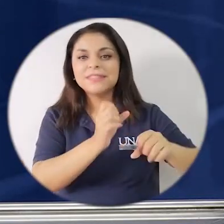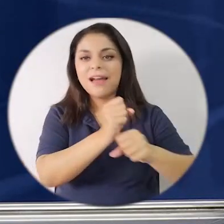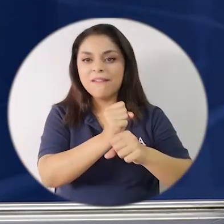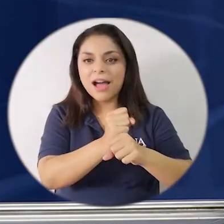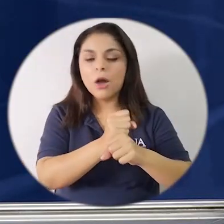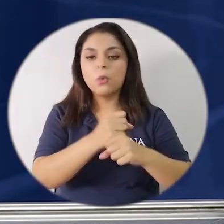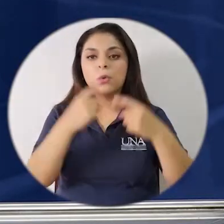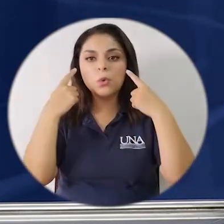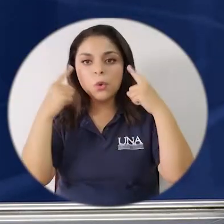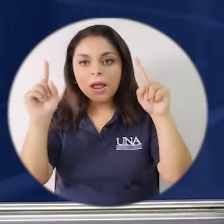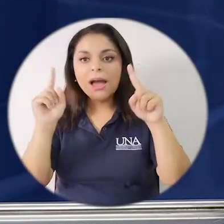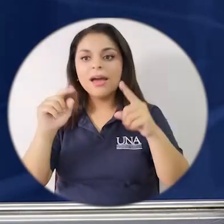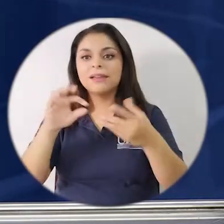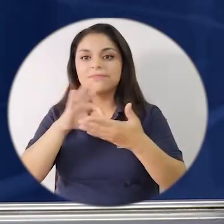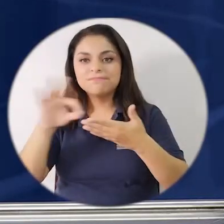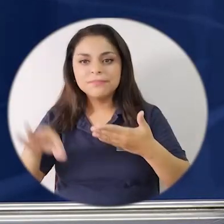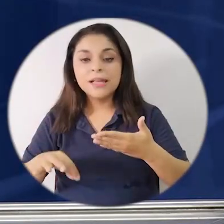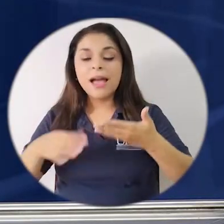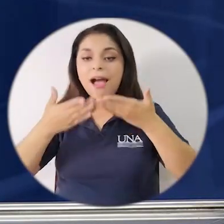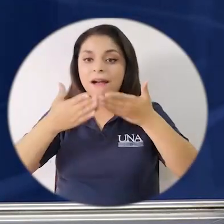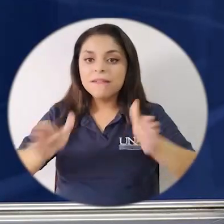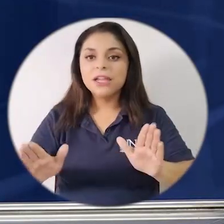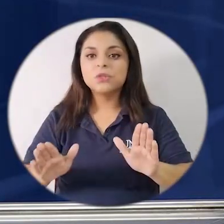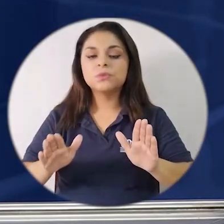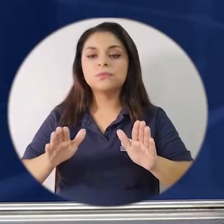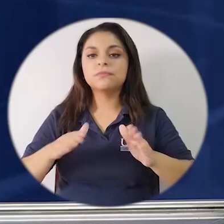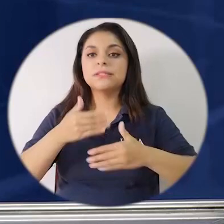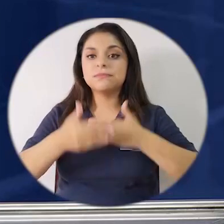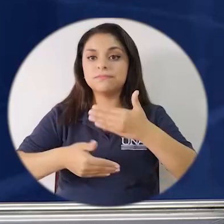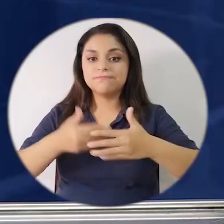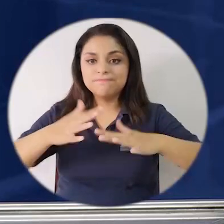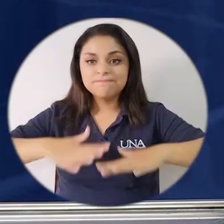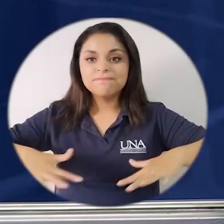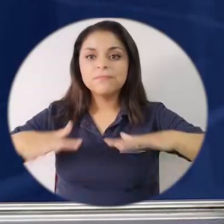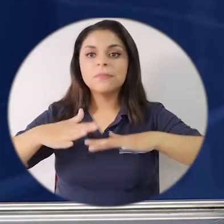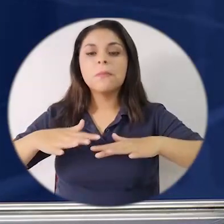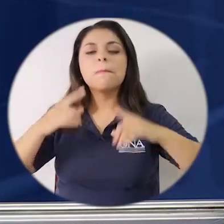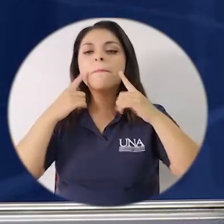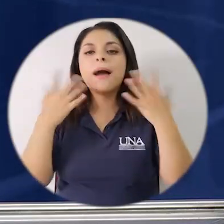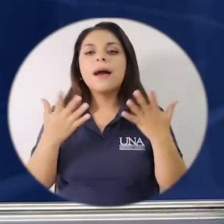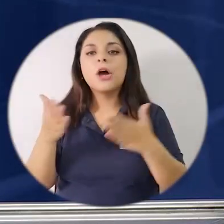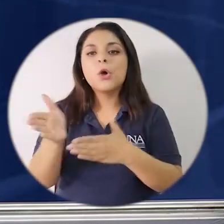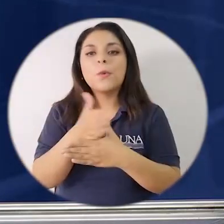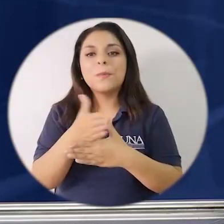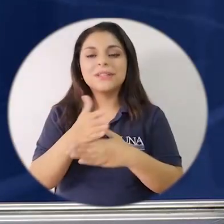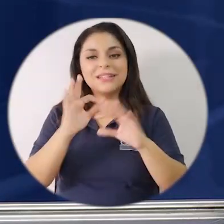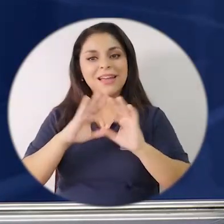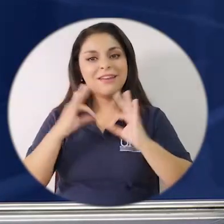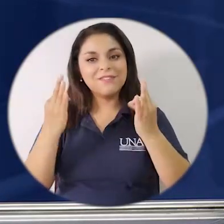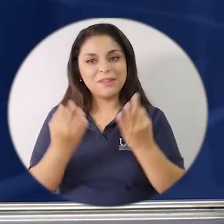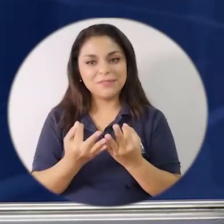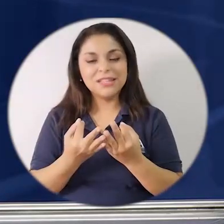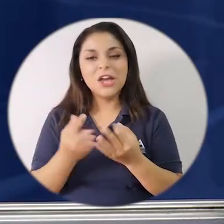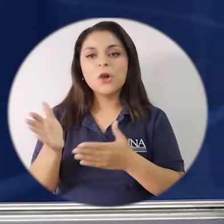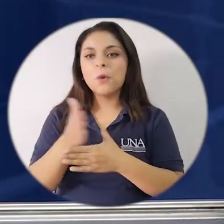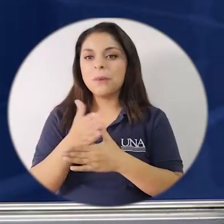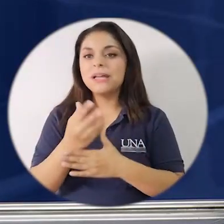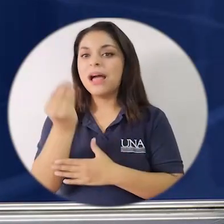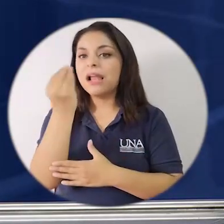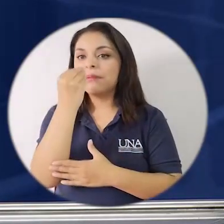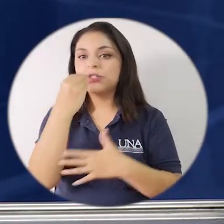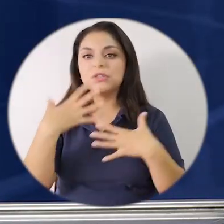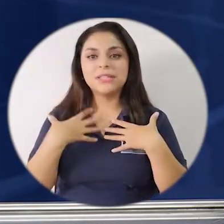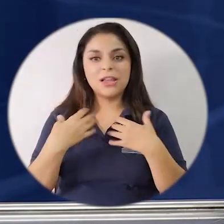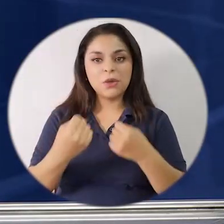del trabajo, el teletrabajo, de la teleeducación, ir abriendo esos espacios para que sobre todo podamos compartir en